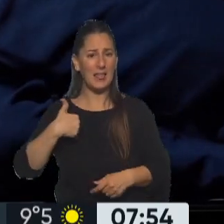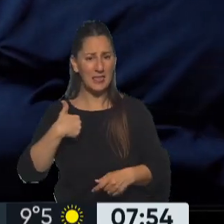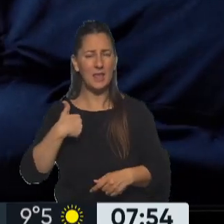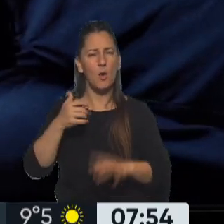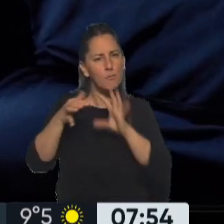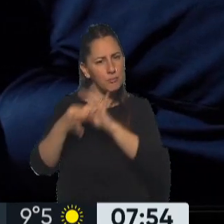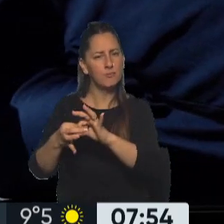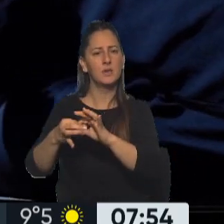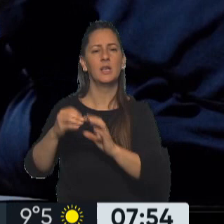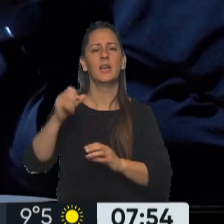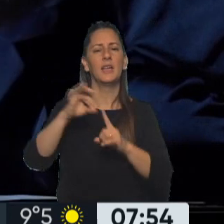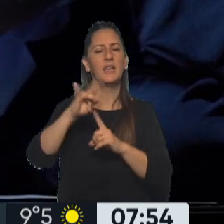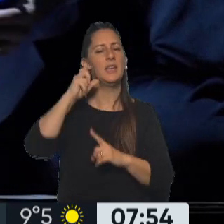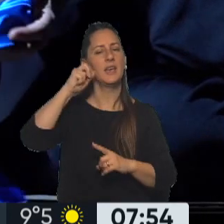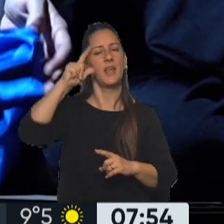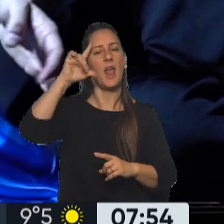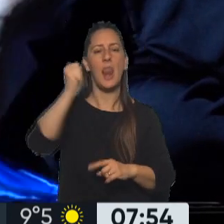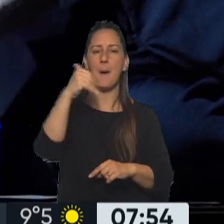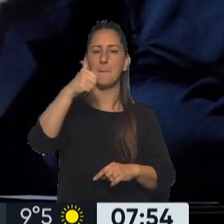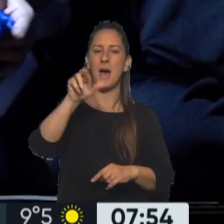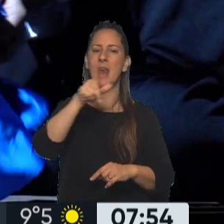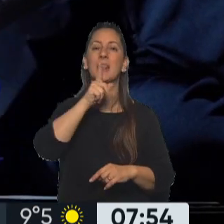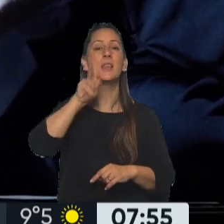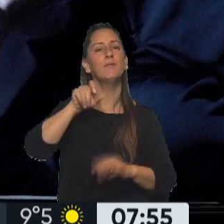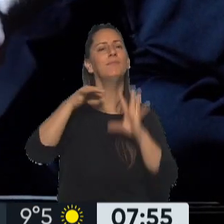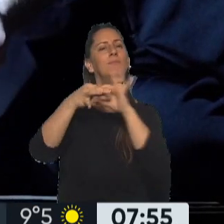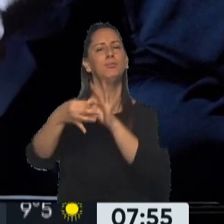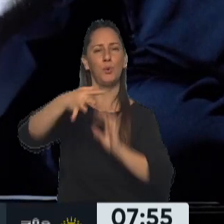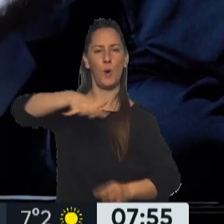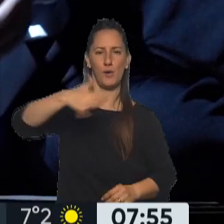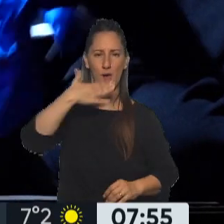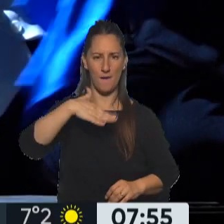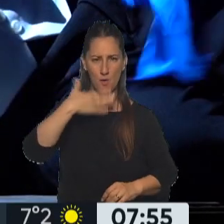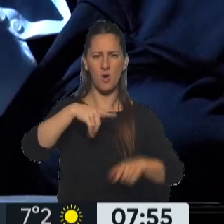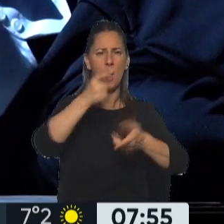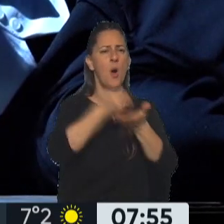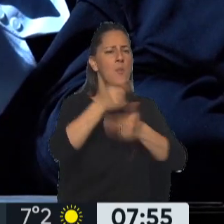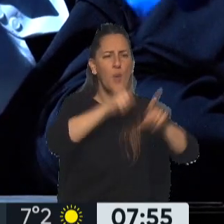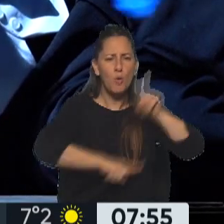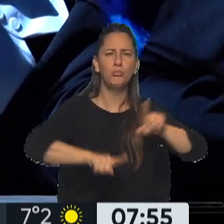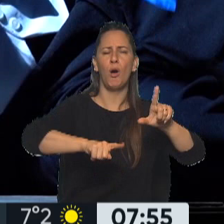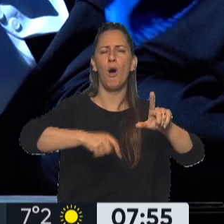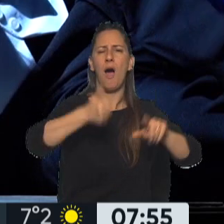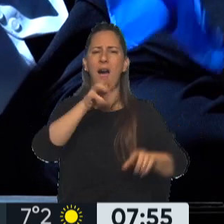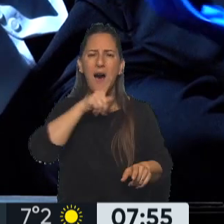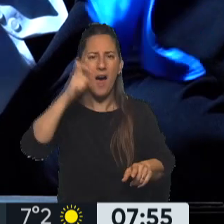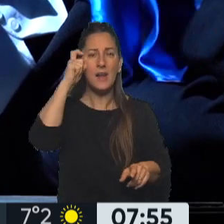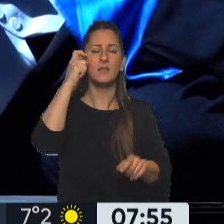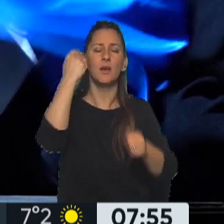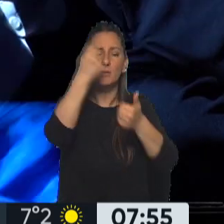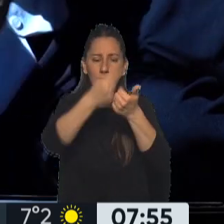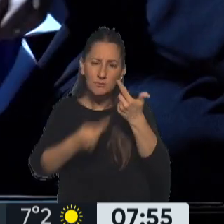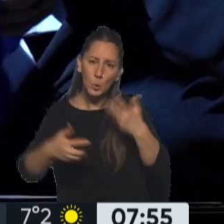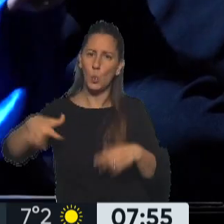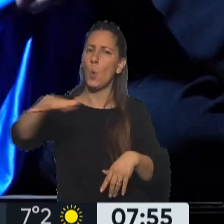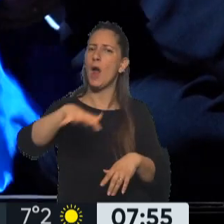barrio, ese es Benito Quinquela Martín y su amado La Boca. Toda su extensa producción pictórica refleja precisamente su